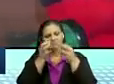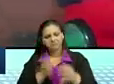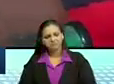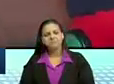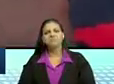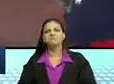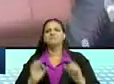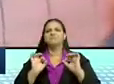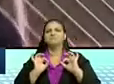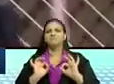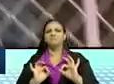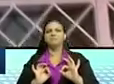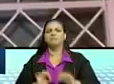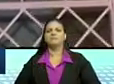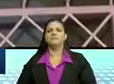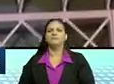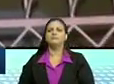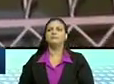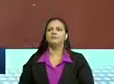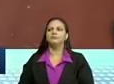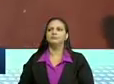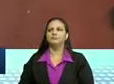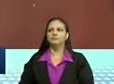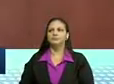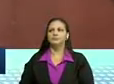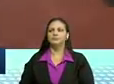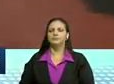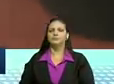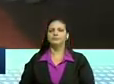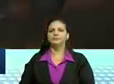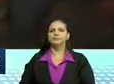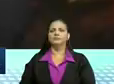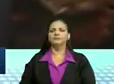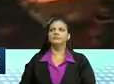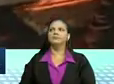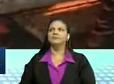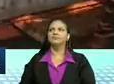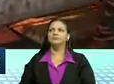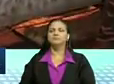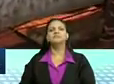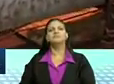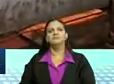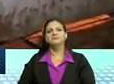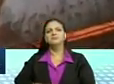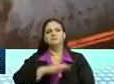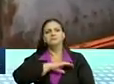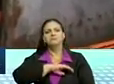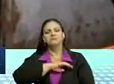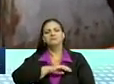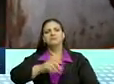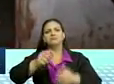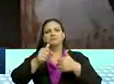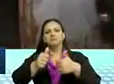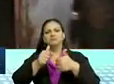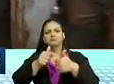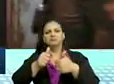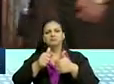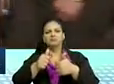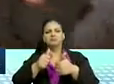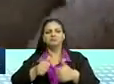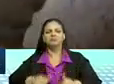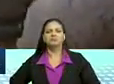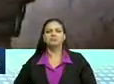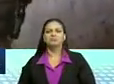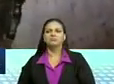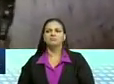mucha efectividad, para decirlo con propiedad, por parte de la policía. Bien por la Policía Nacional y bien por los ciudadanos de bien